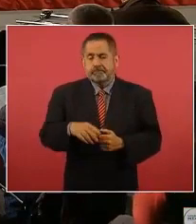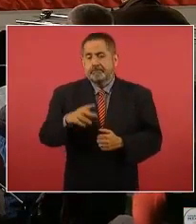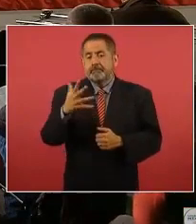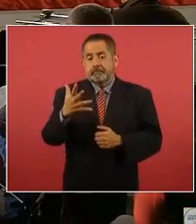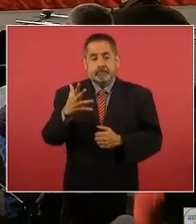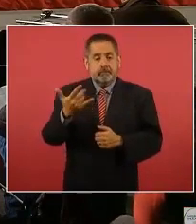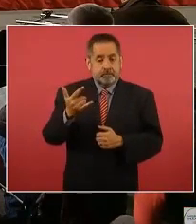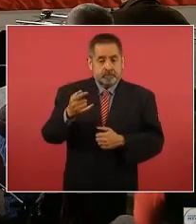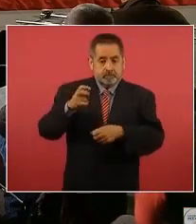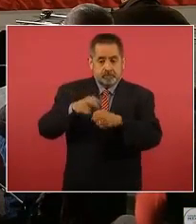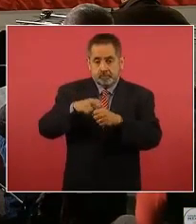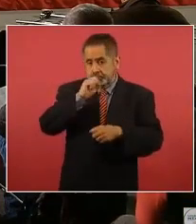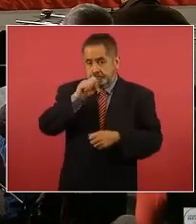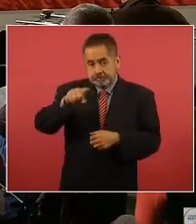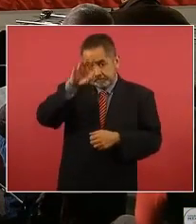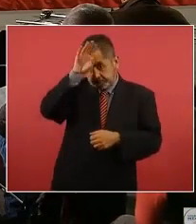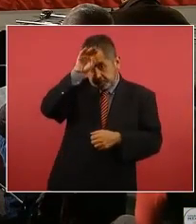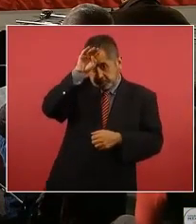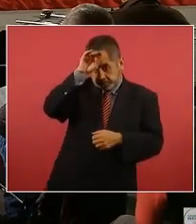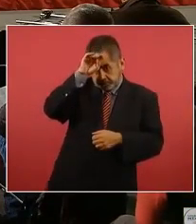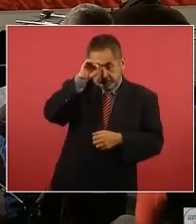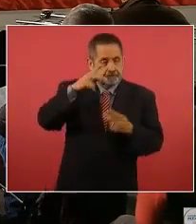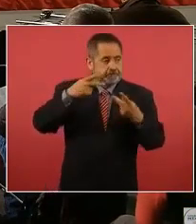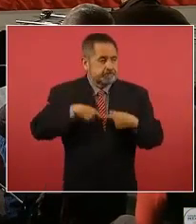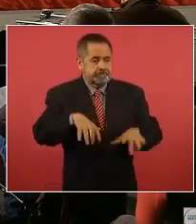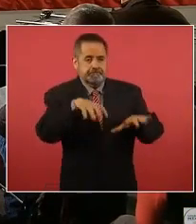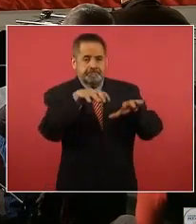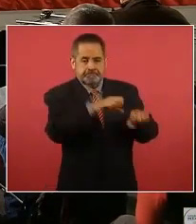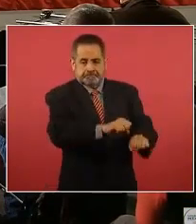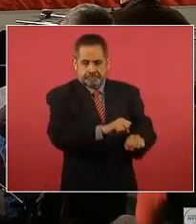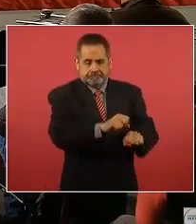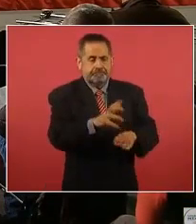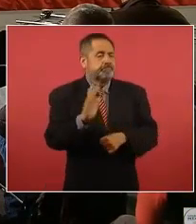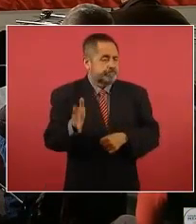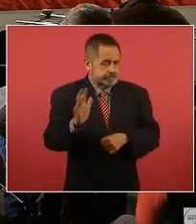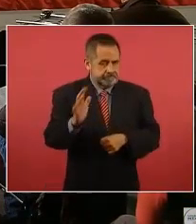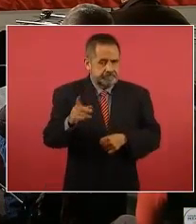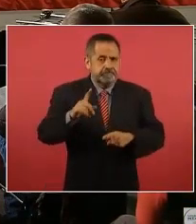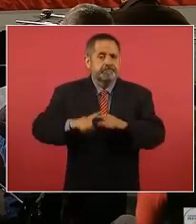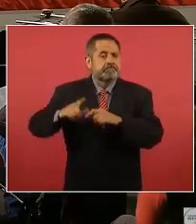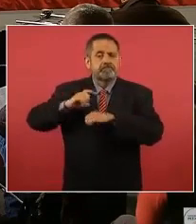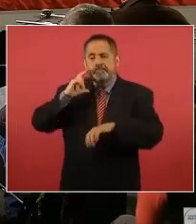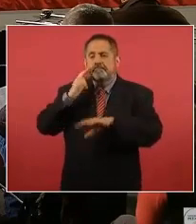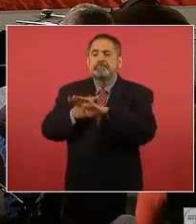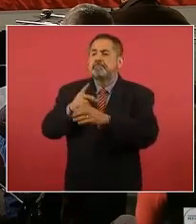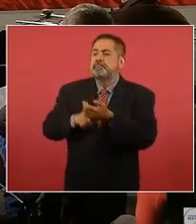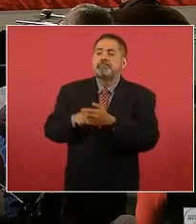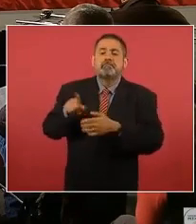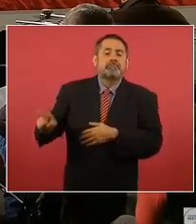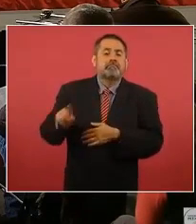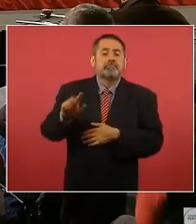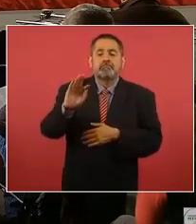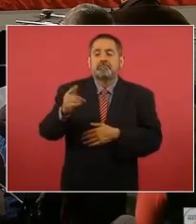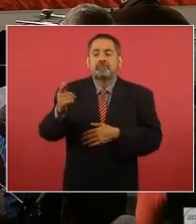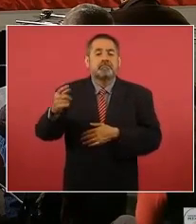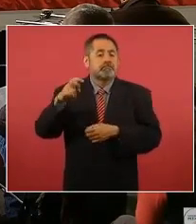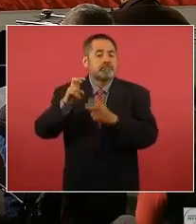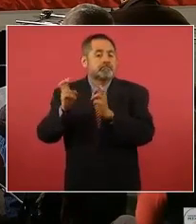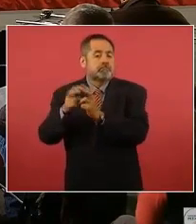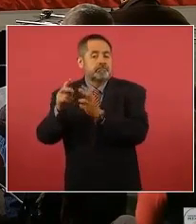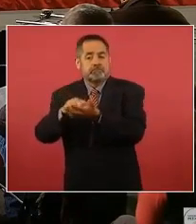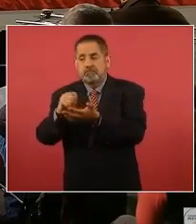monterrey una persona más esta detención se hizo por la fiscalía de general de justicia del estado de tamaulipas